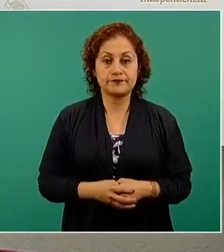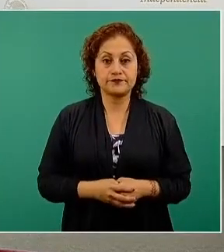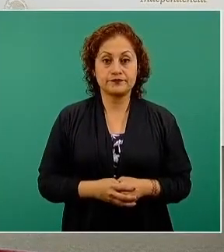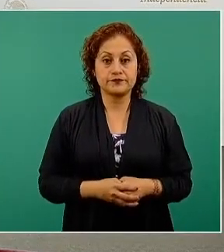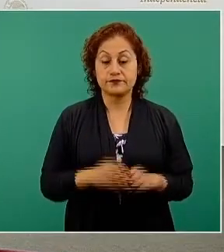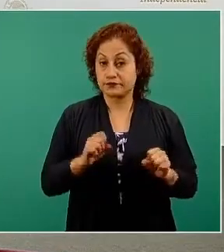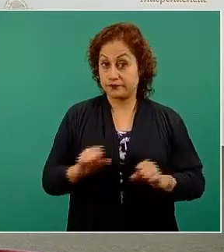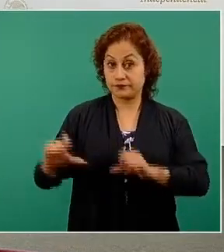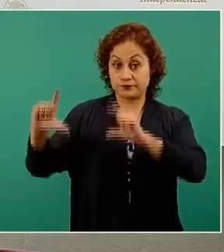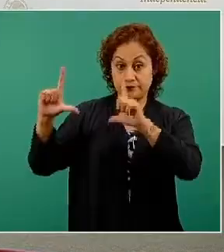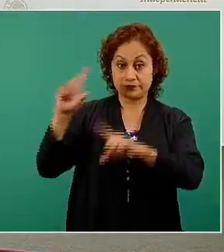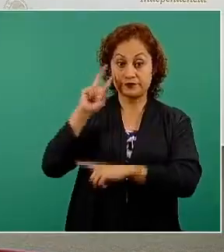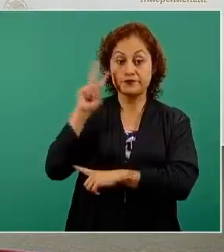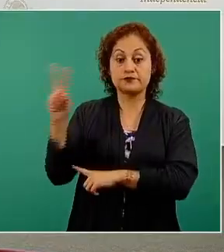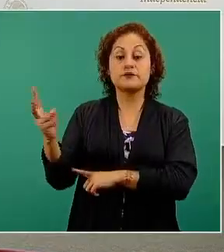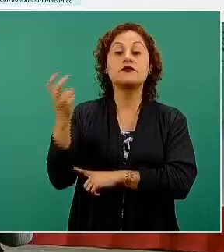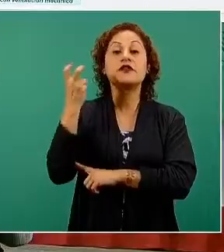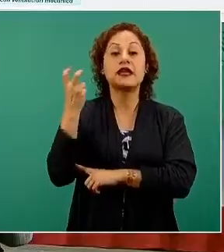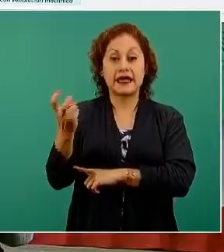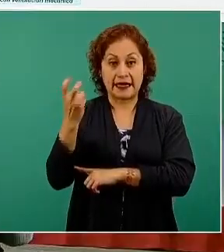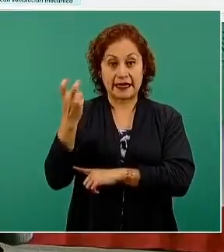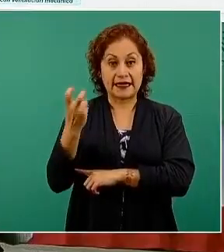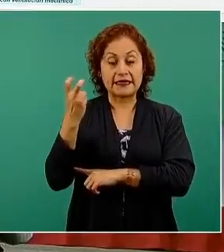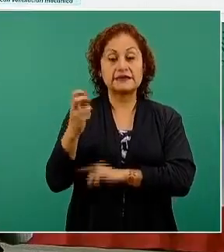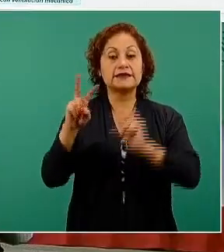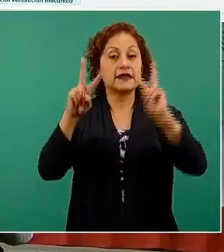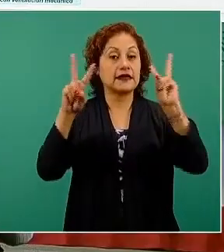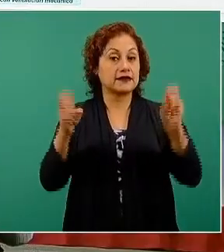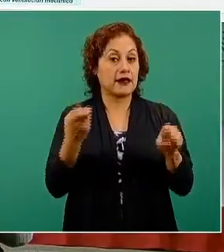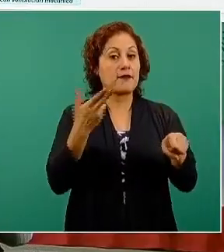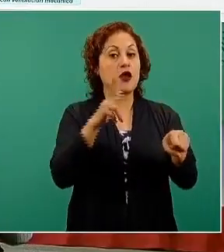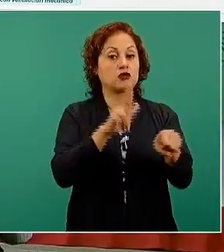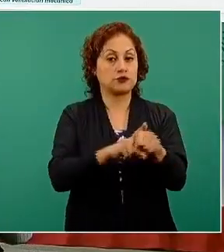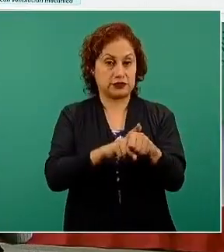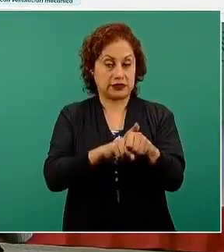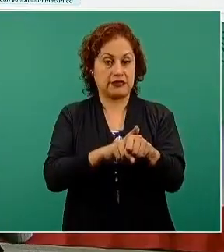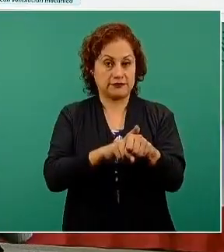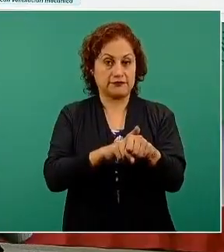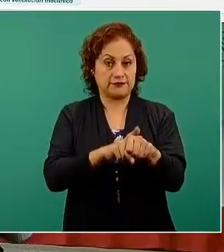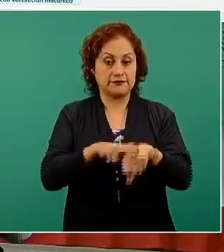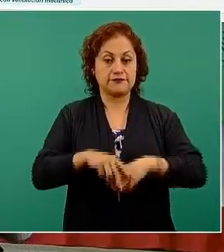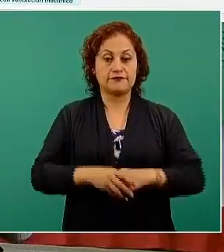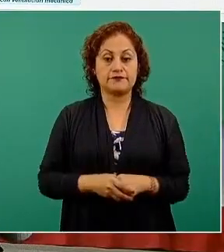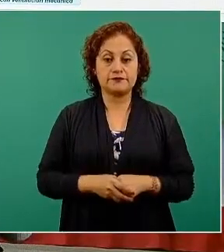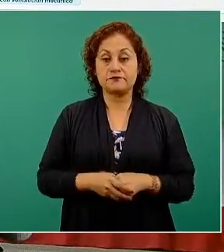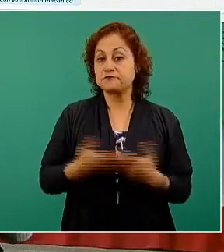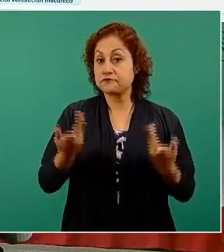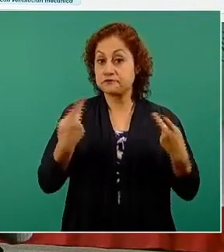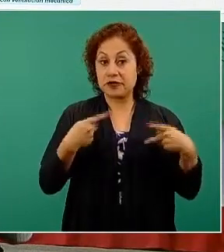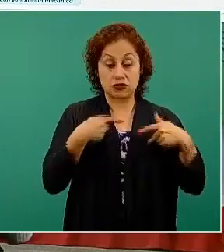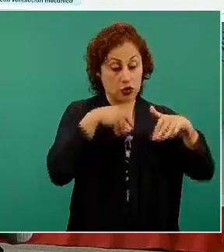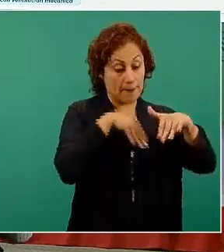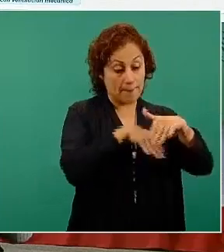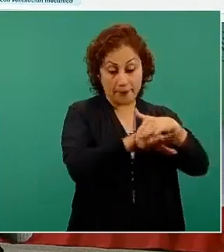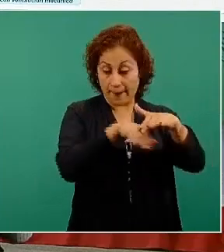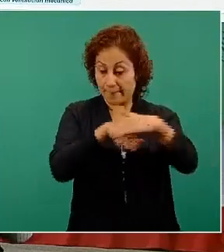Esta es la curva epidémica, pero de las hospitalizaciones. Lo otro era de los casos estimados, y son las hospitalizaciones, que